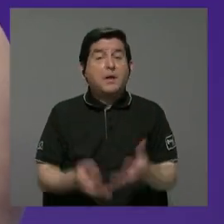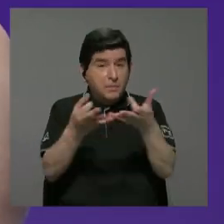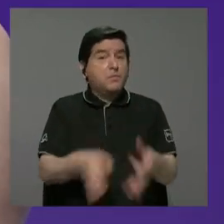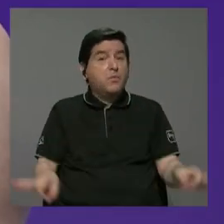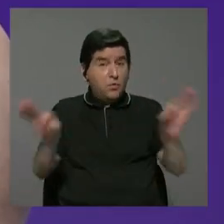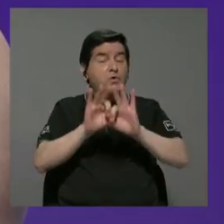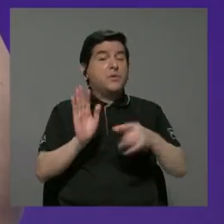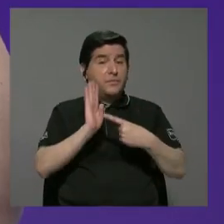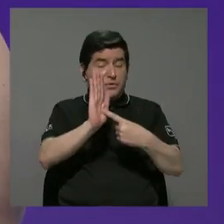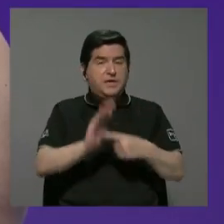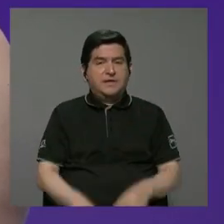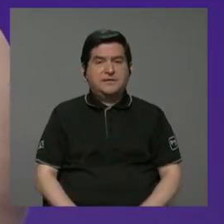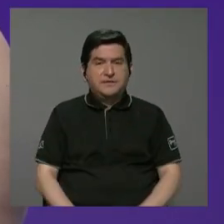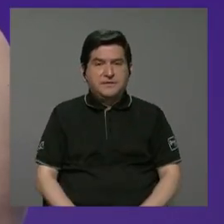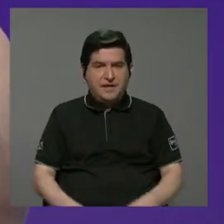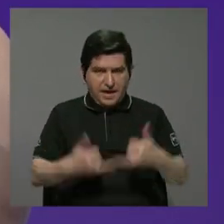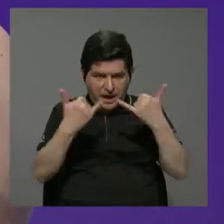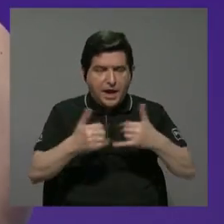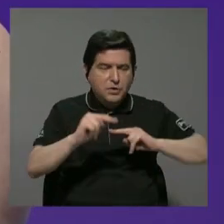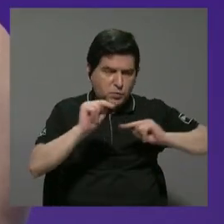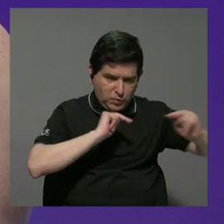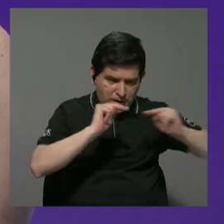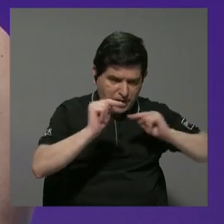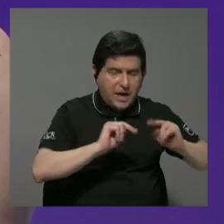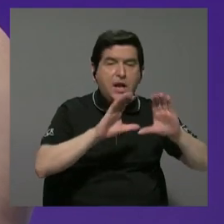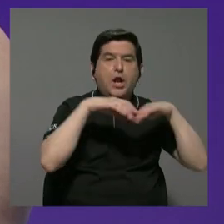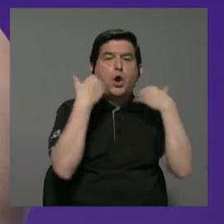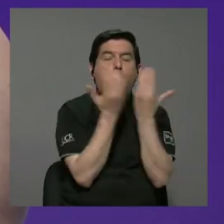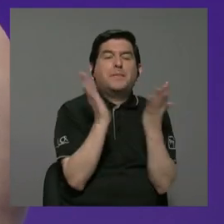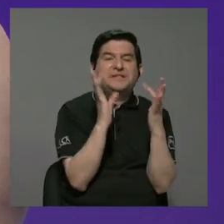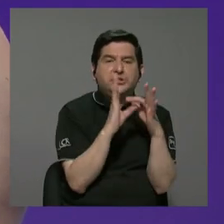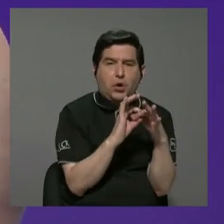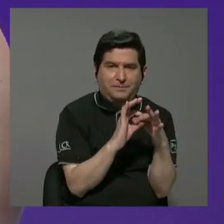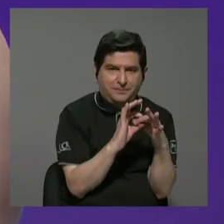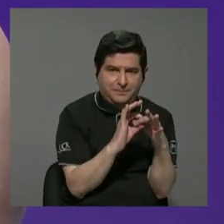importante puntualizarlo, todavía se está negociando en la Comisión de Enlace.